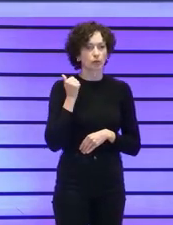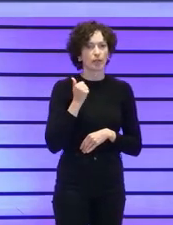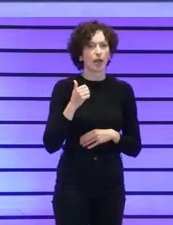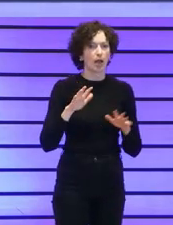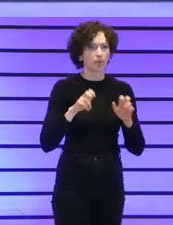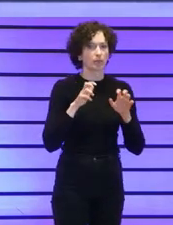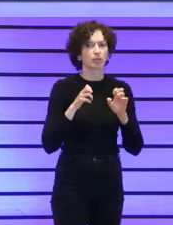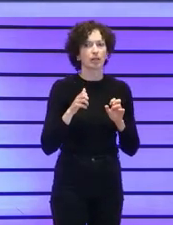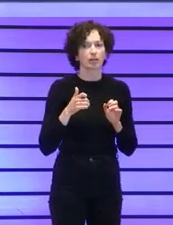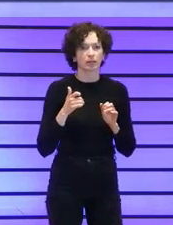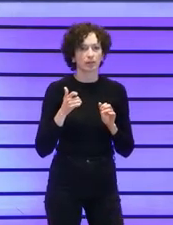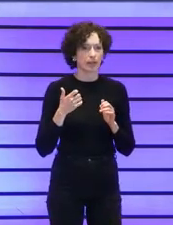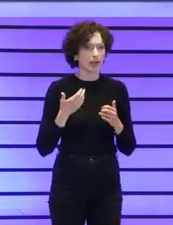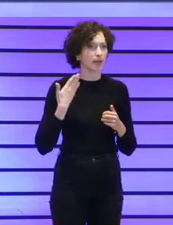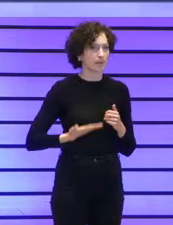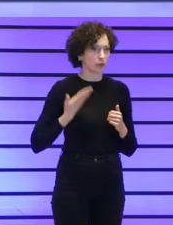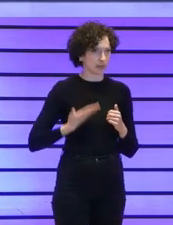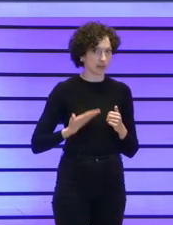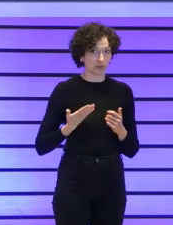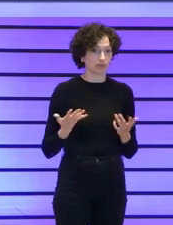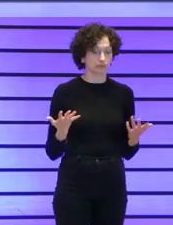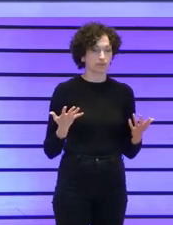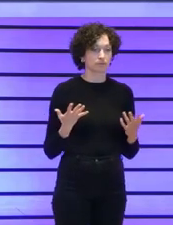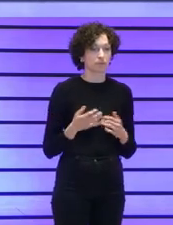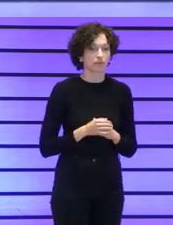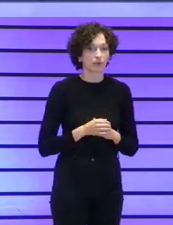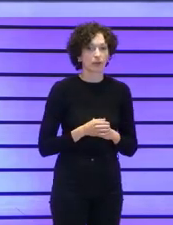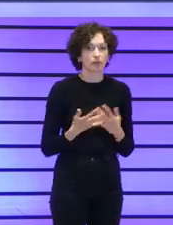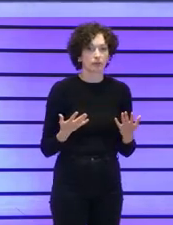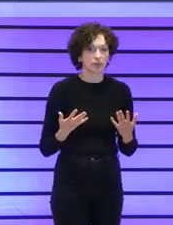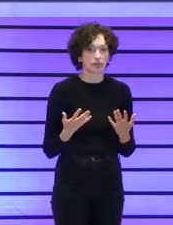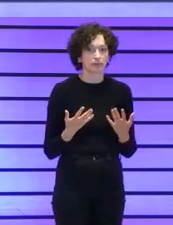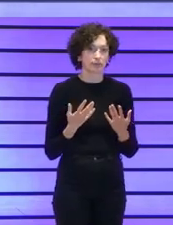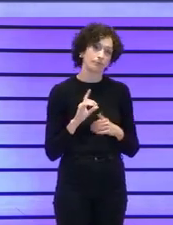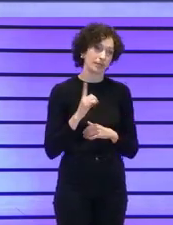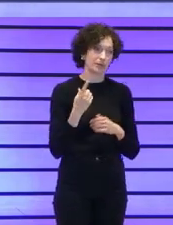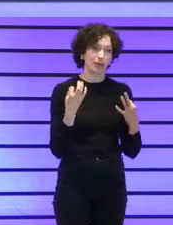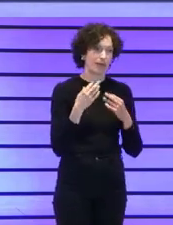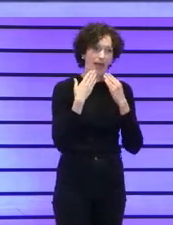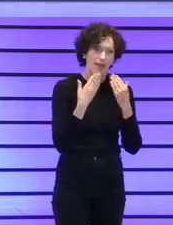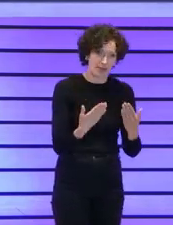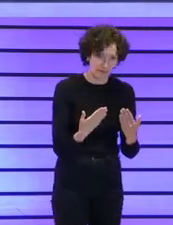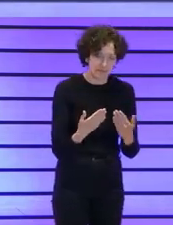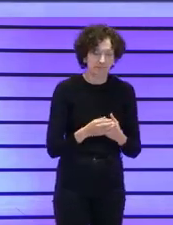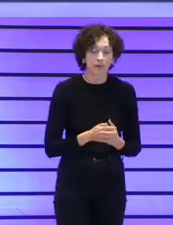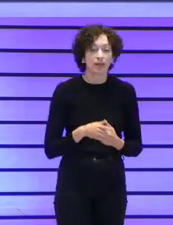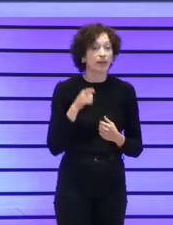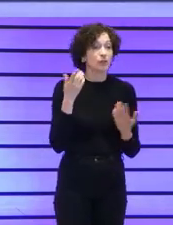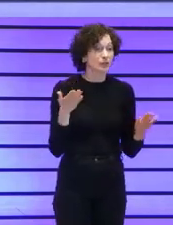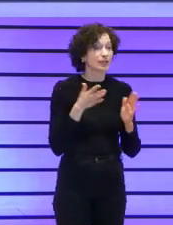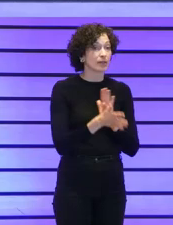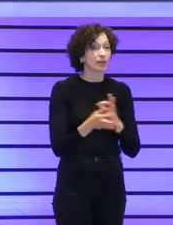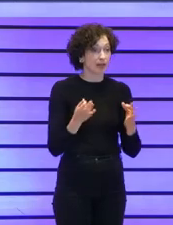aprendizaje pues increíble, ¿no? Y, por lo tanto, tengo que empezar agradeciendo. Eso significa que al tomar